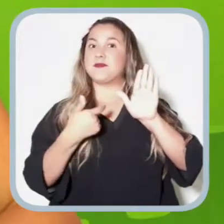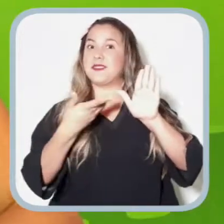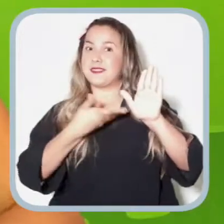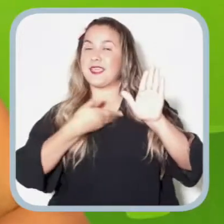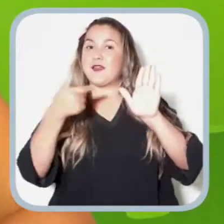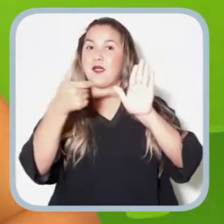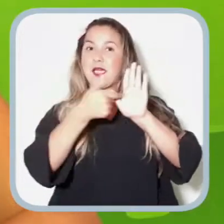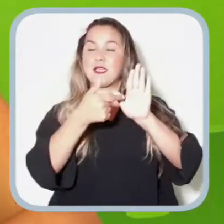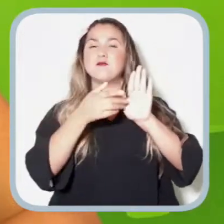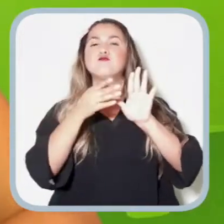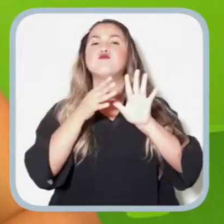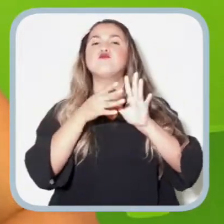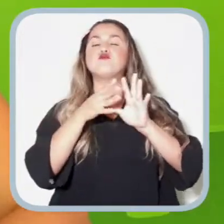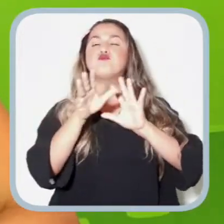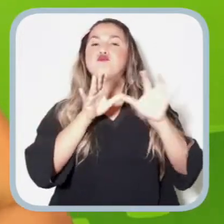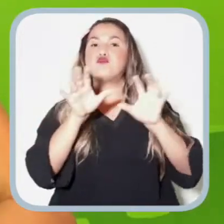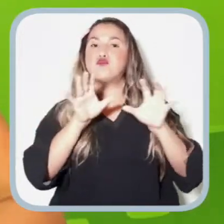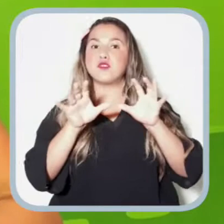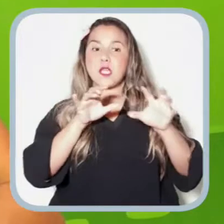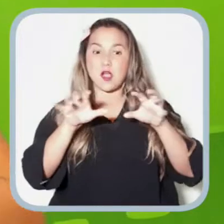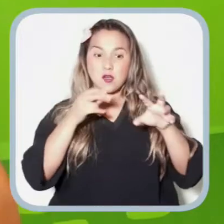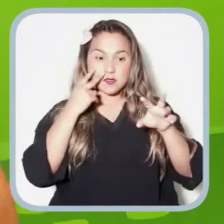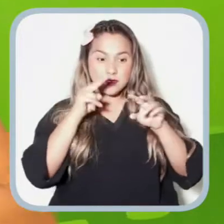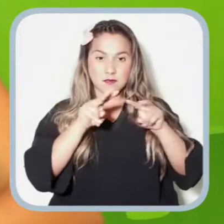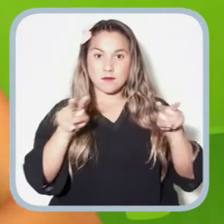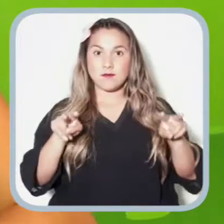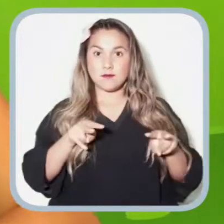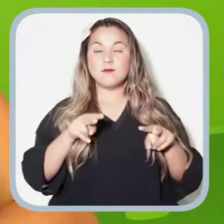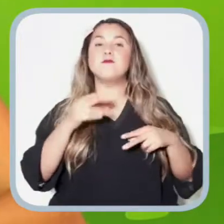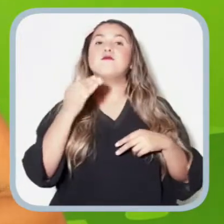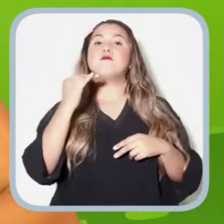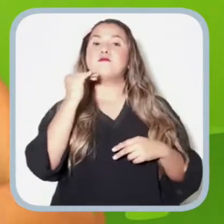varios materiales que vamos a utilizar